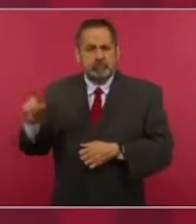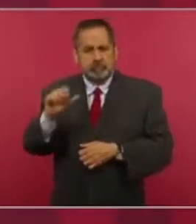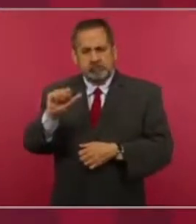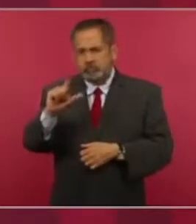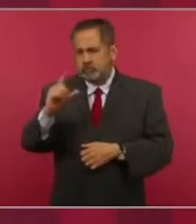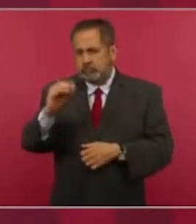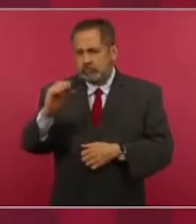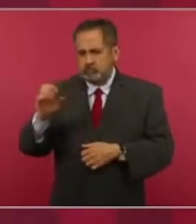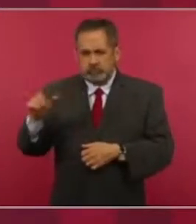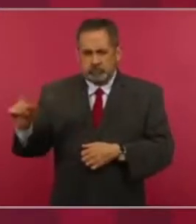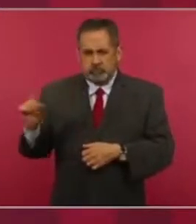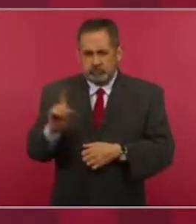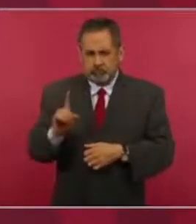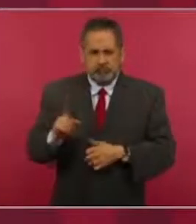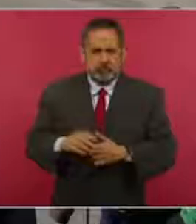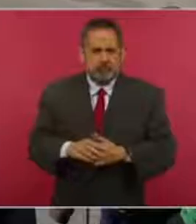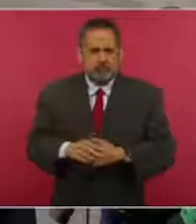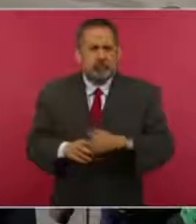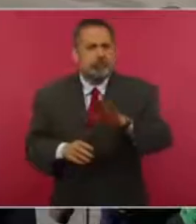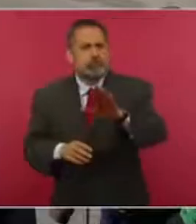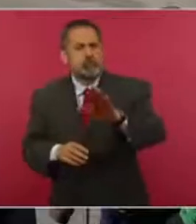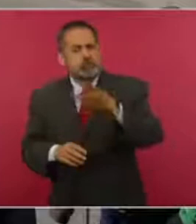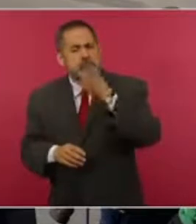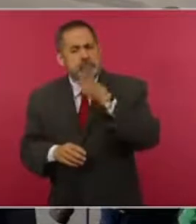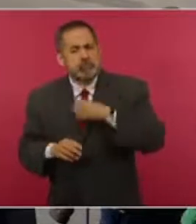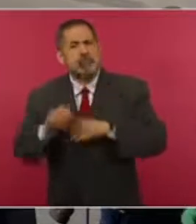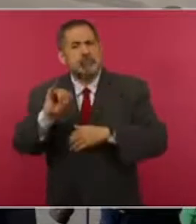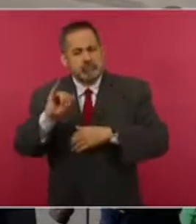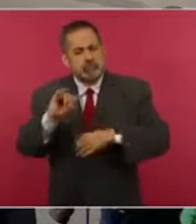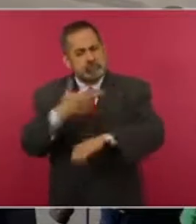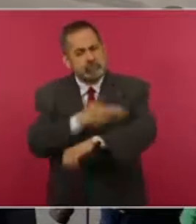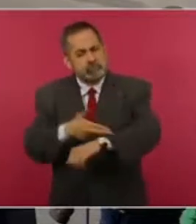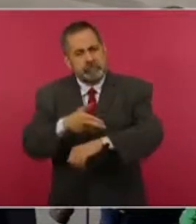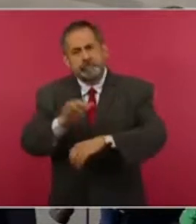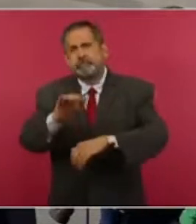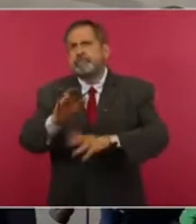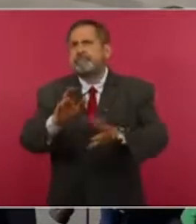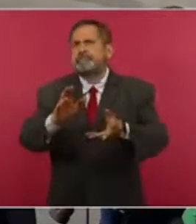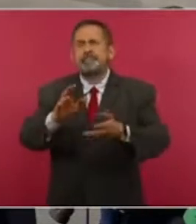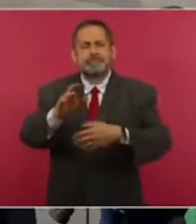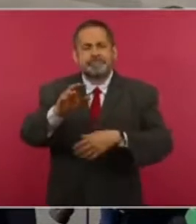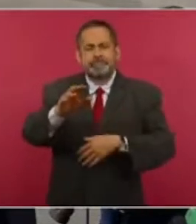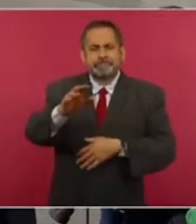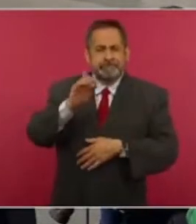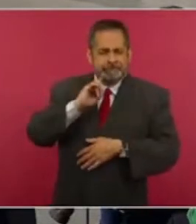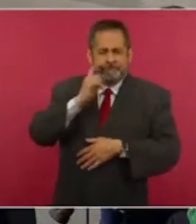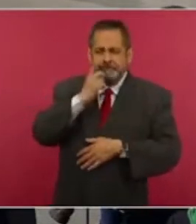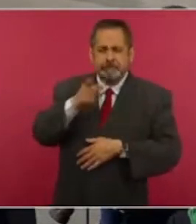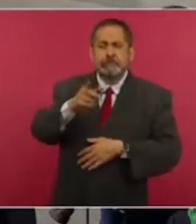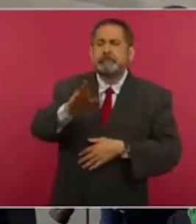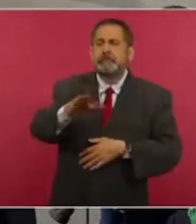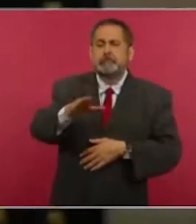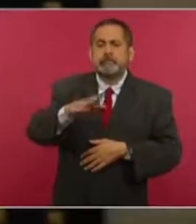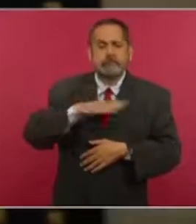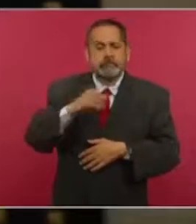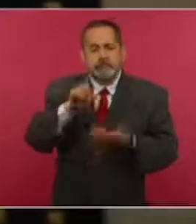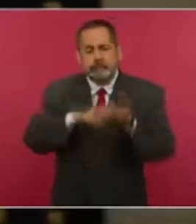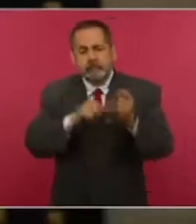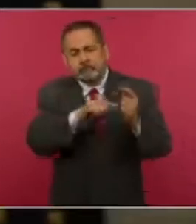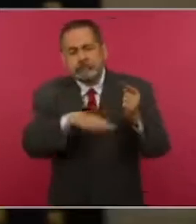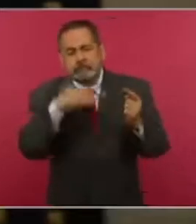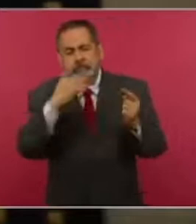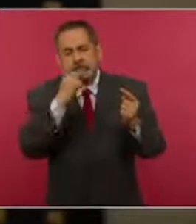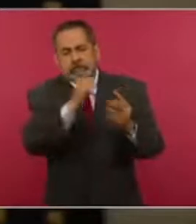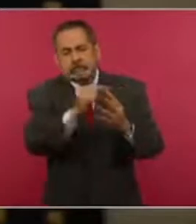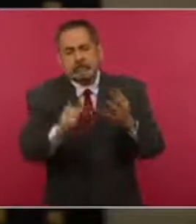Alcocer. Además, porque él había comentado que sí se habían realizado, bueno, había unos actos, presuntos actos de corrupción en